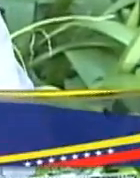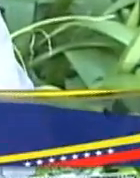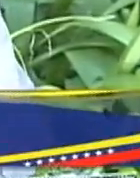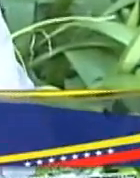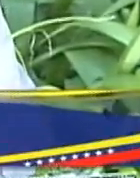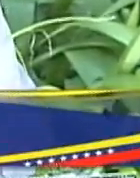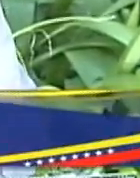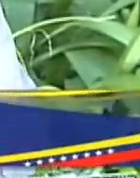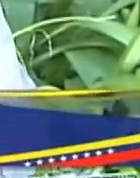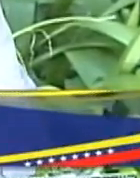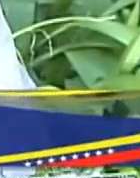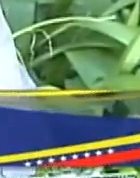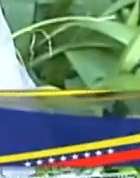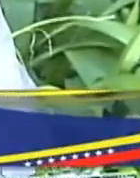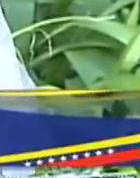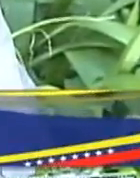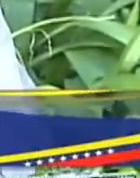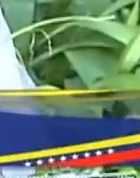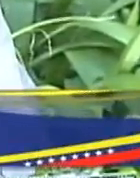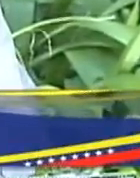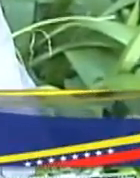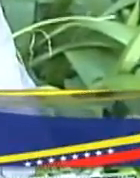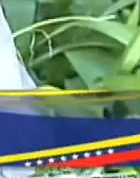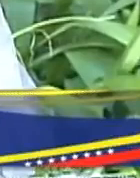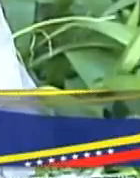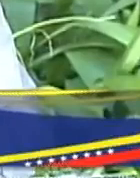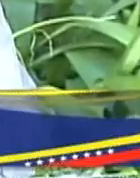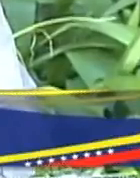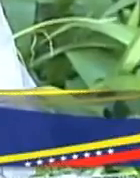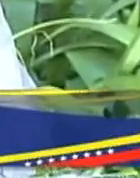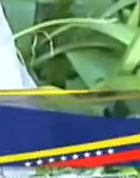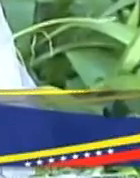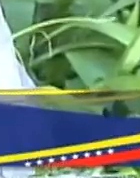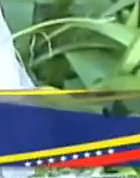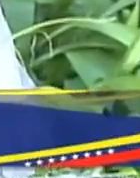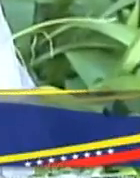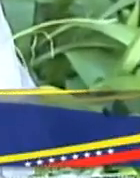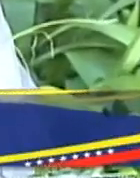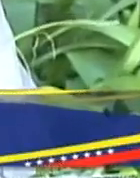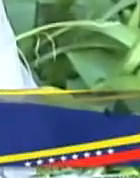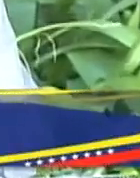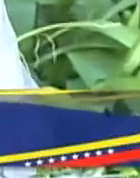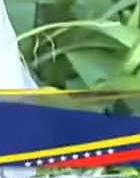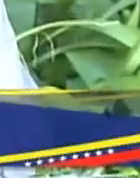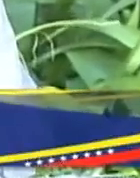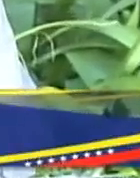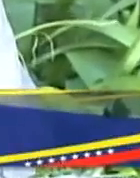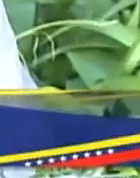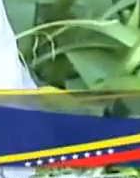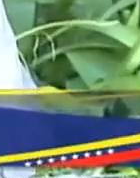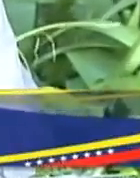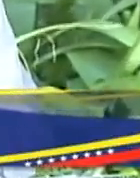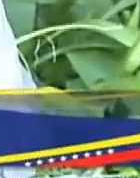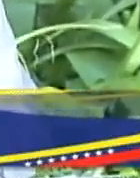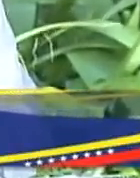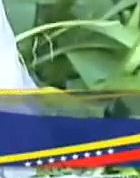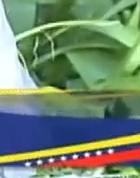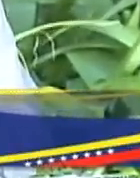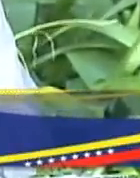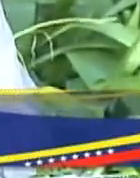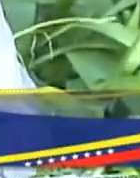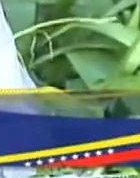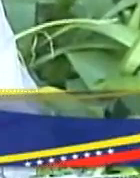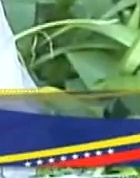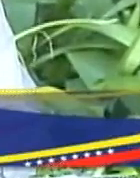guitarra. Ahora seguimos cantando. Tengan lista otra, pues, para que sigamos celebrando entre la